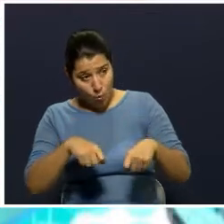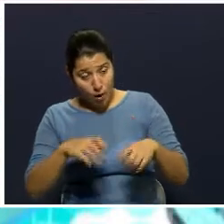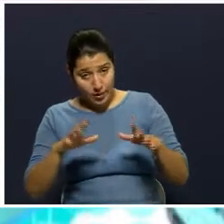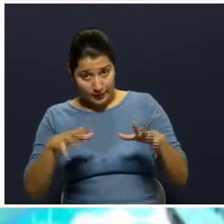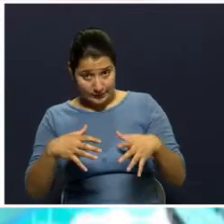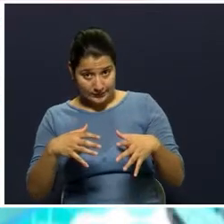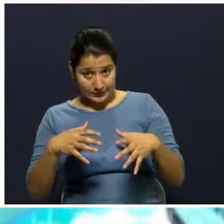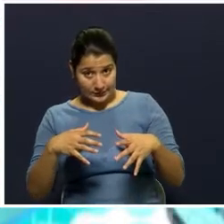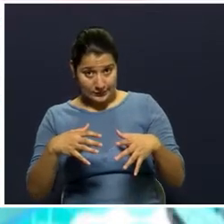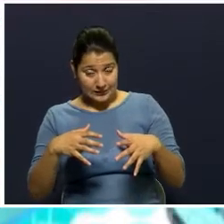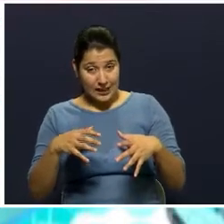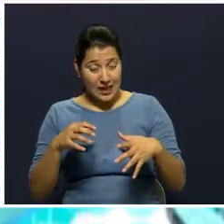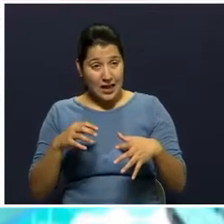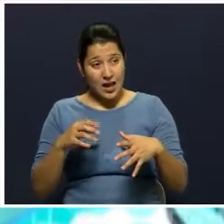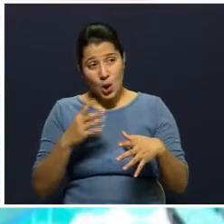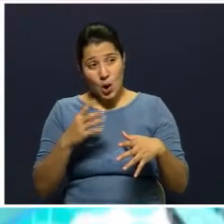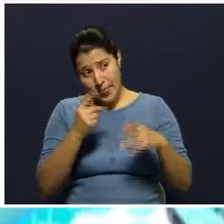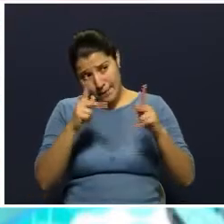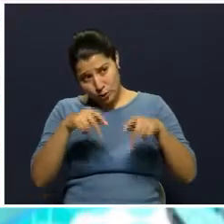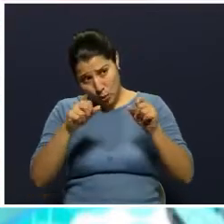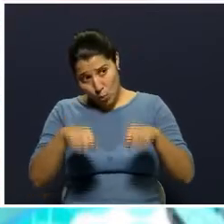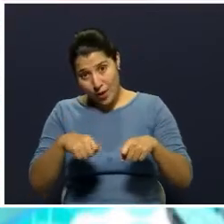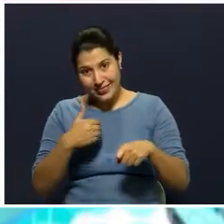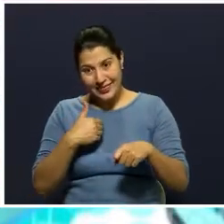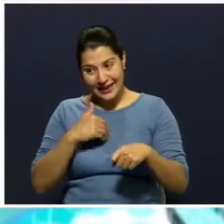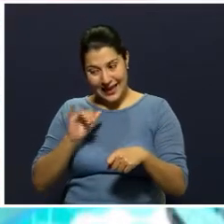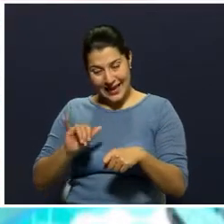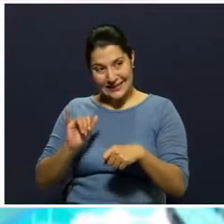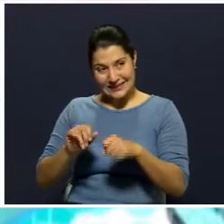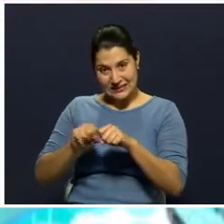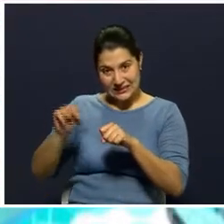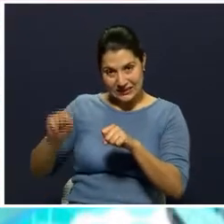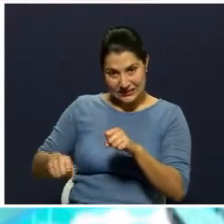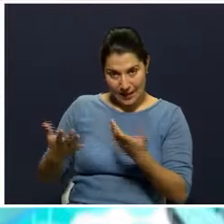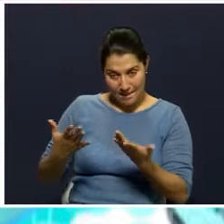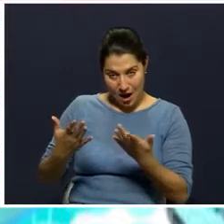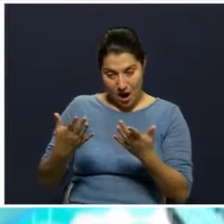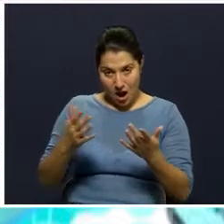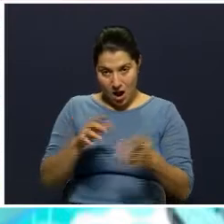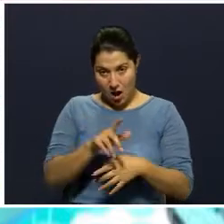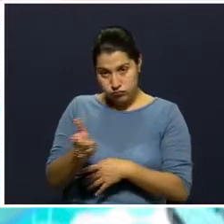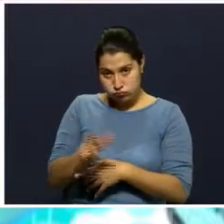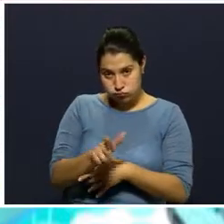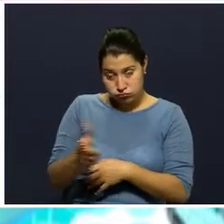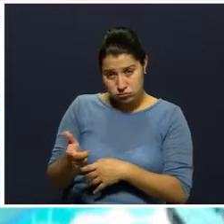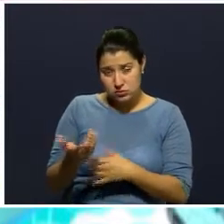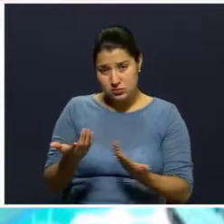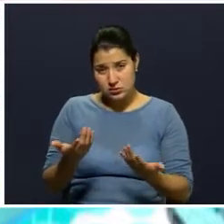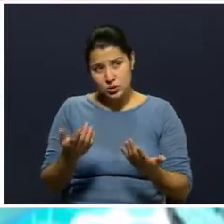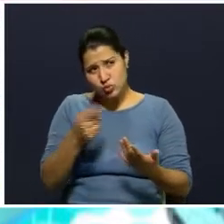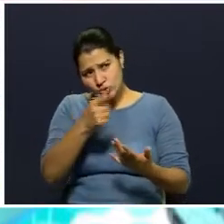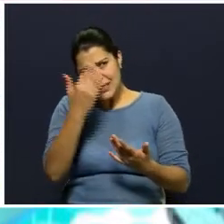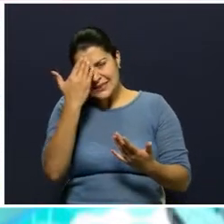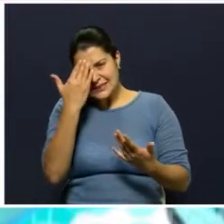está claro que en este sistema? Está claro que va a depender del tema de la salud, del diagnóstico, pero han hecho un